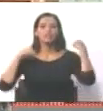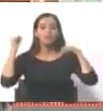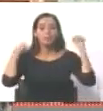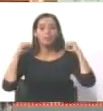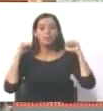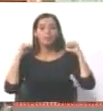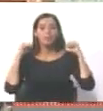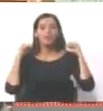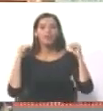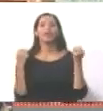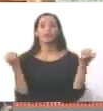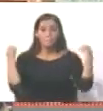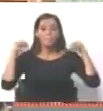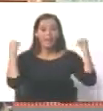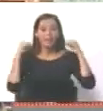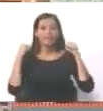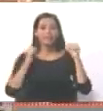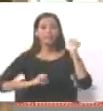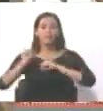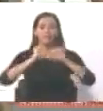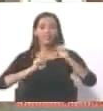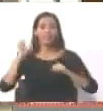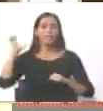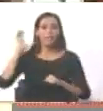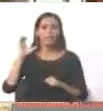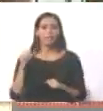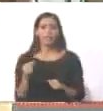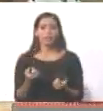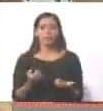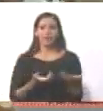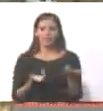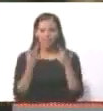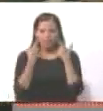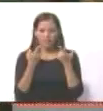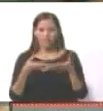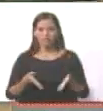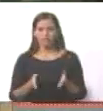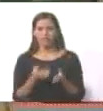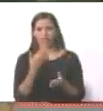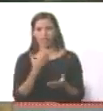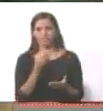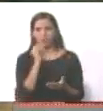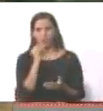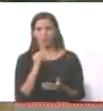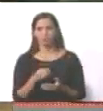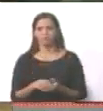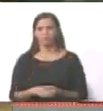patria que los vio nacer contra quien sea. Gracias, muchachos. Gracias.